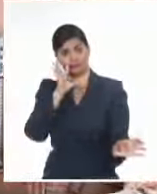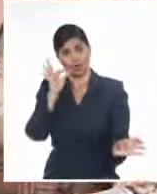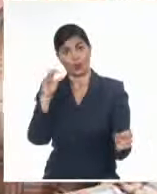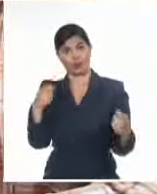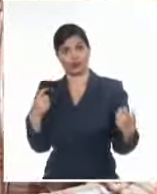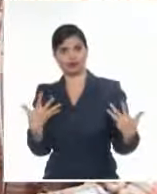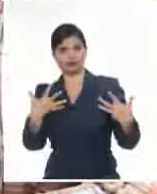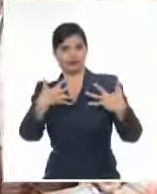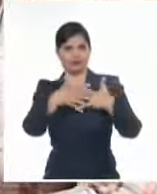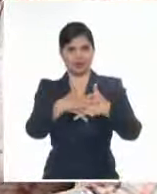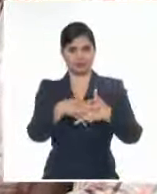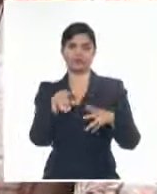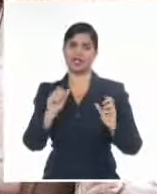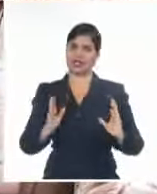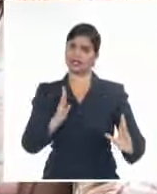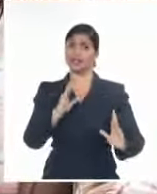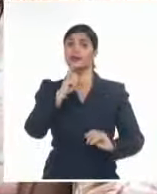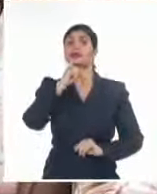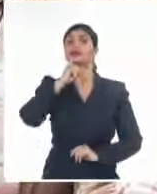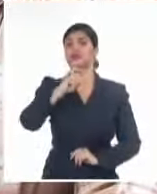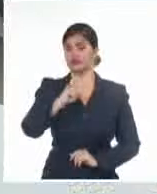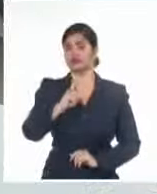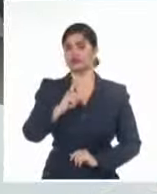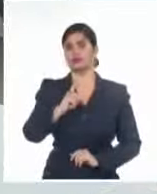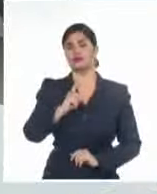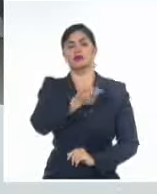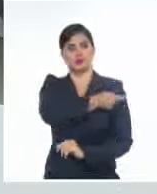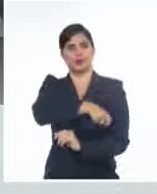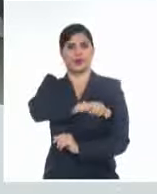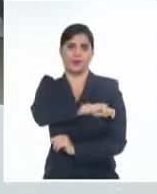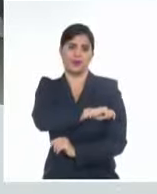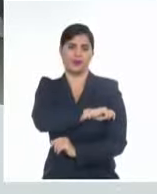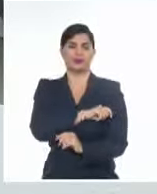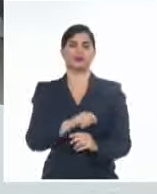coyuntura, en esta etapa tan difícil, tan compleja,